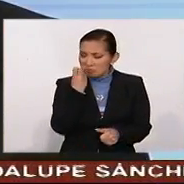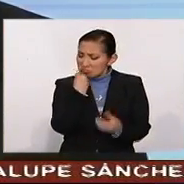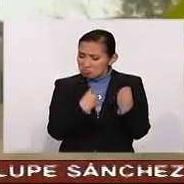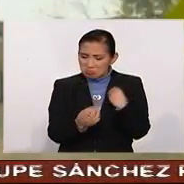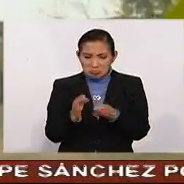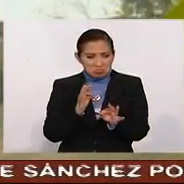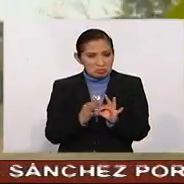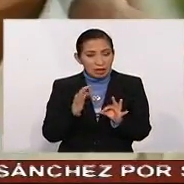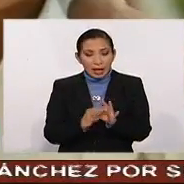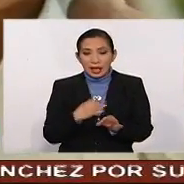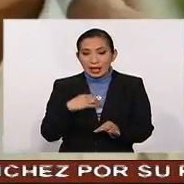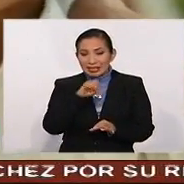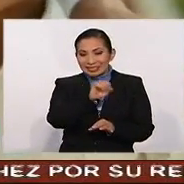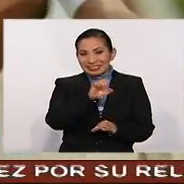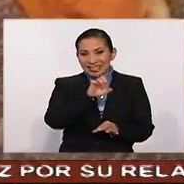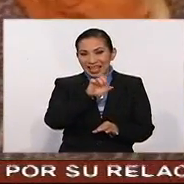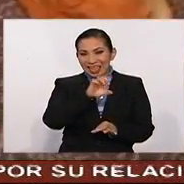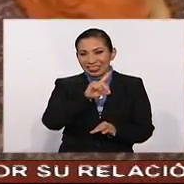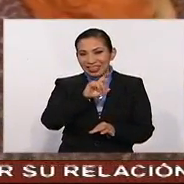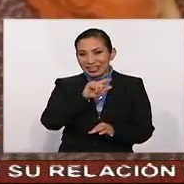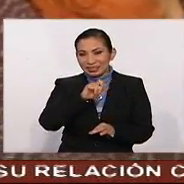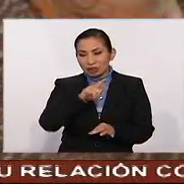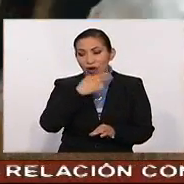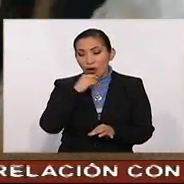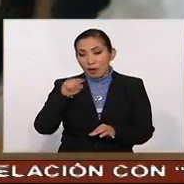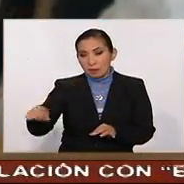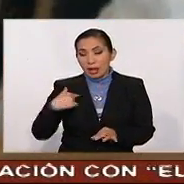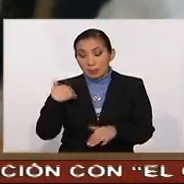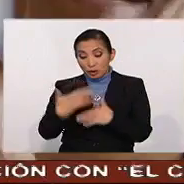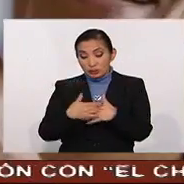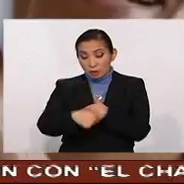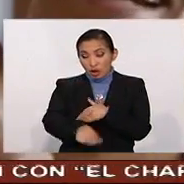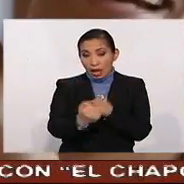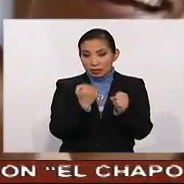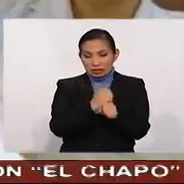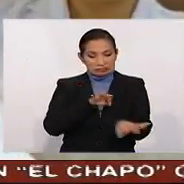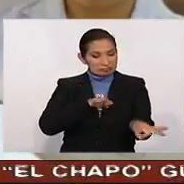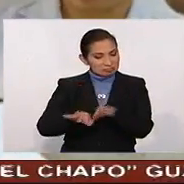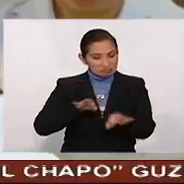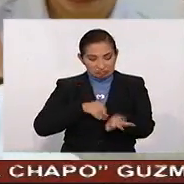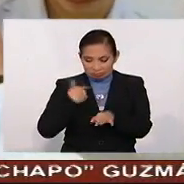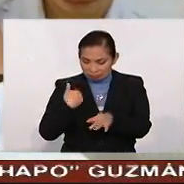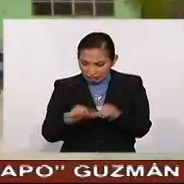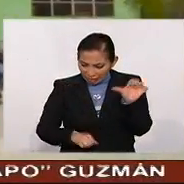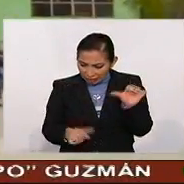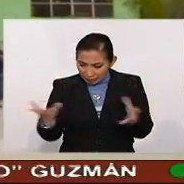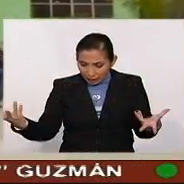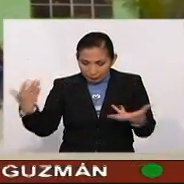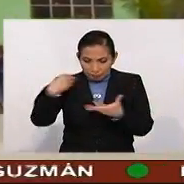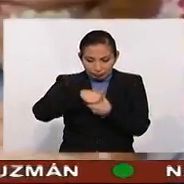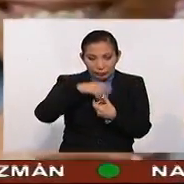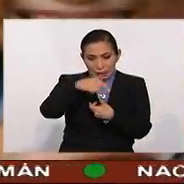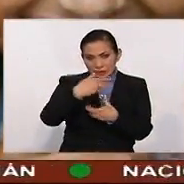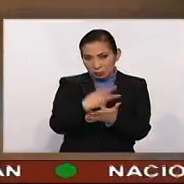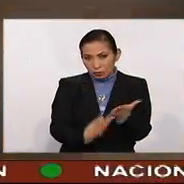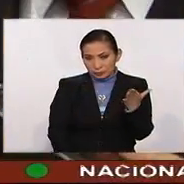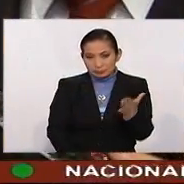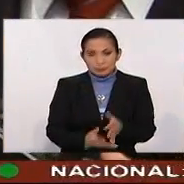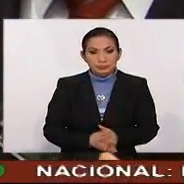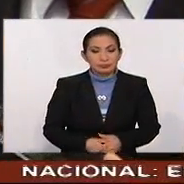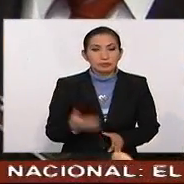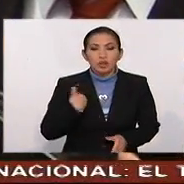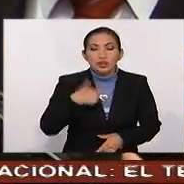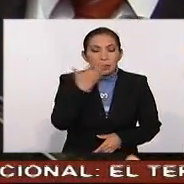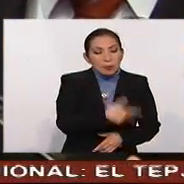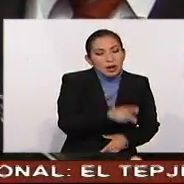Meade, secretario de Desarrollo Social, dijo que el reto para los siguientes años es trabajar en una estrategia de inclusión para este programa.